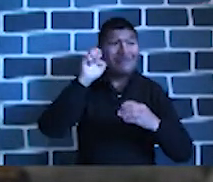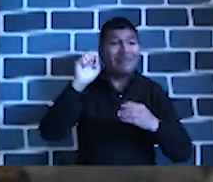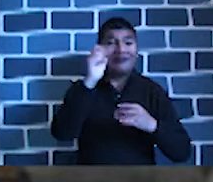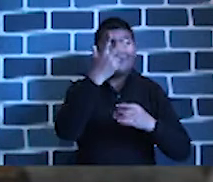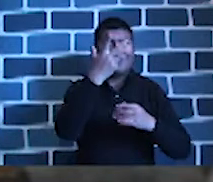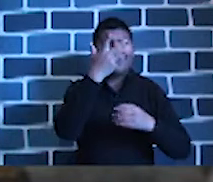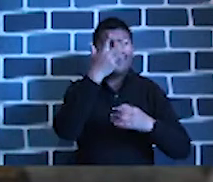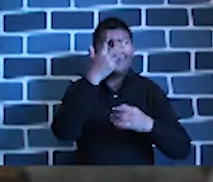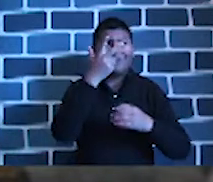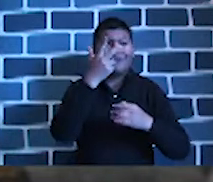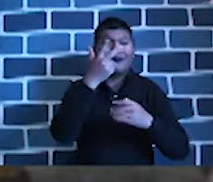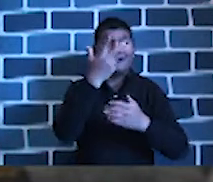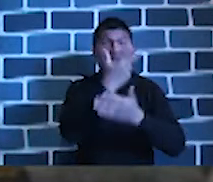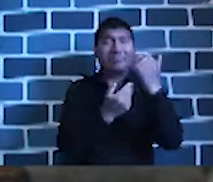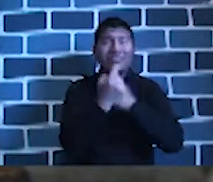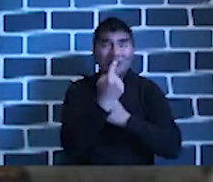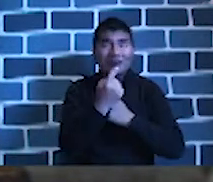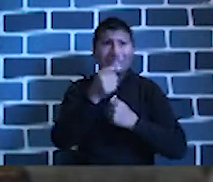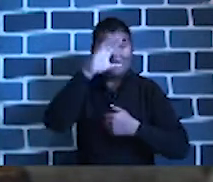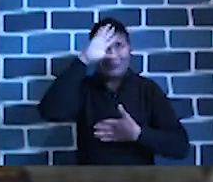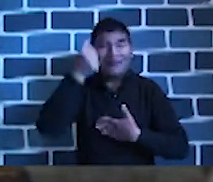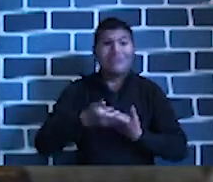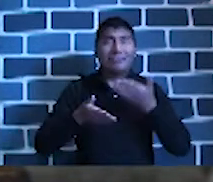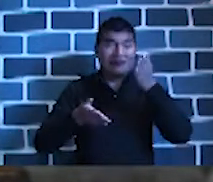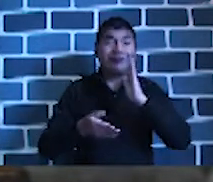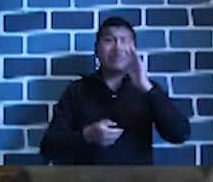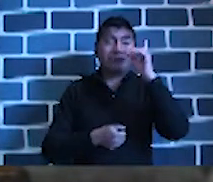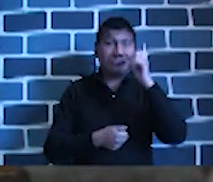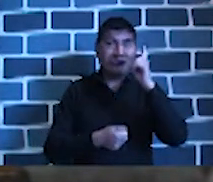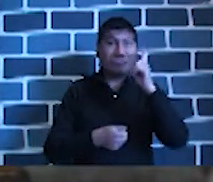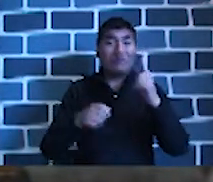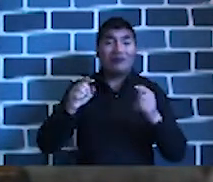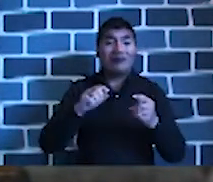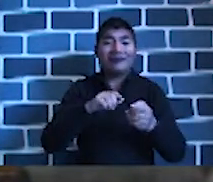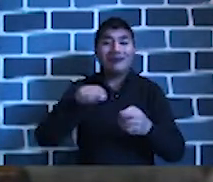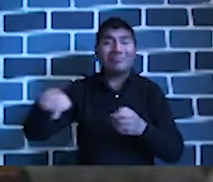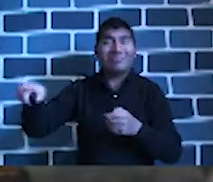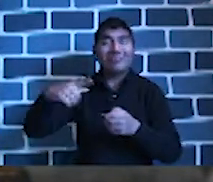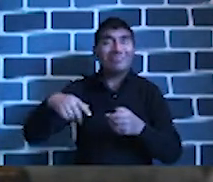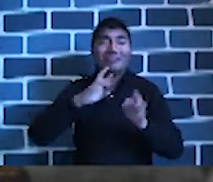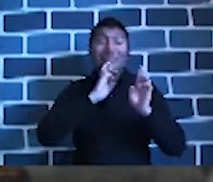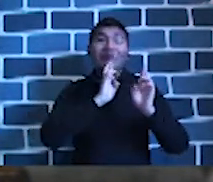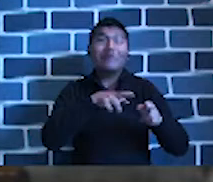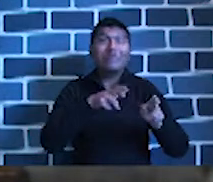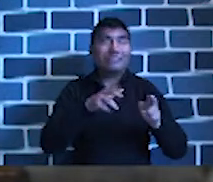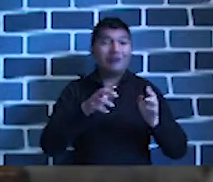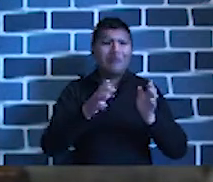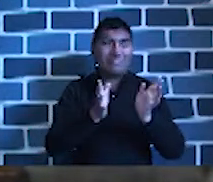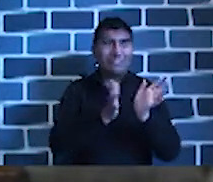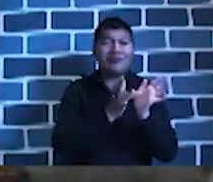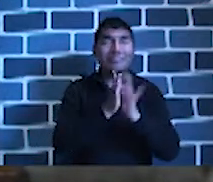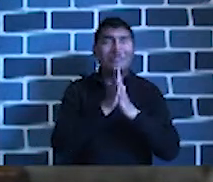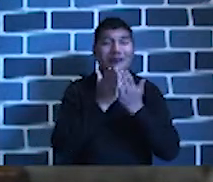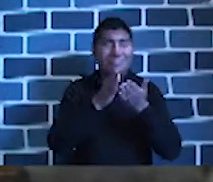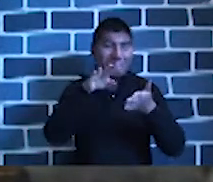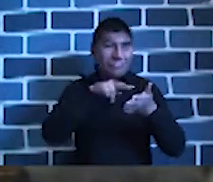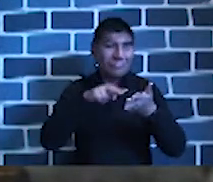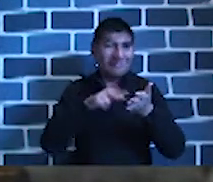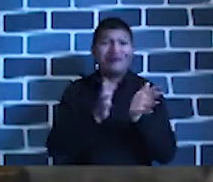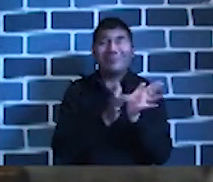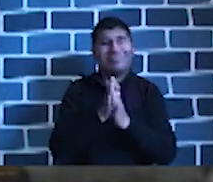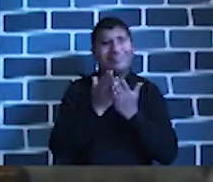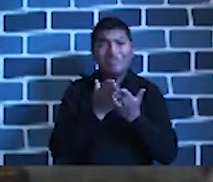de la Trinidad, el Hijo de Dios. Son la respuesta del catecismo, pero el problema no